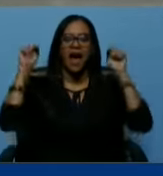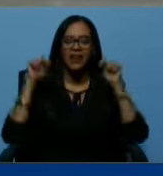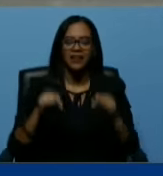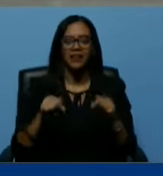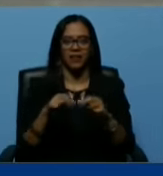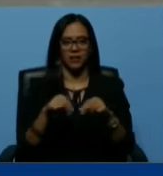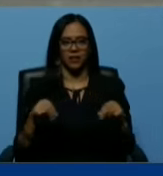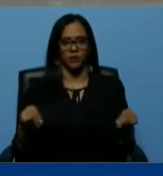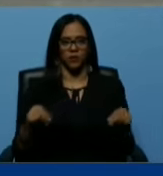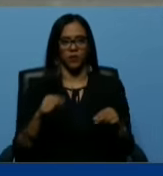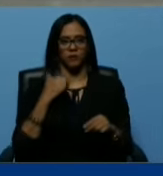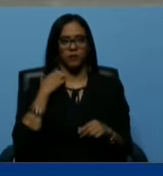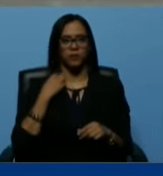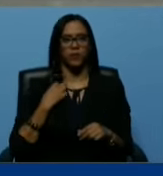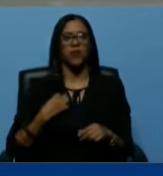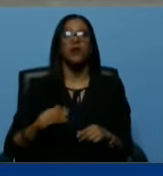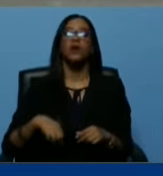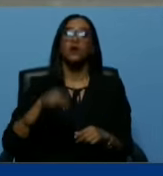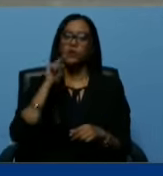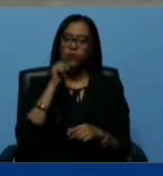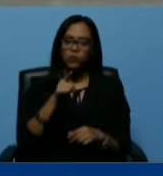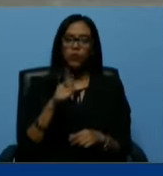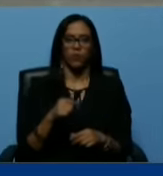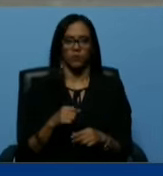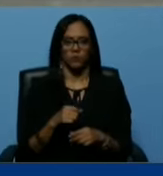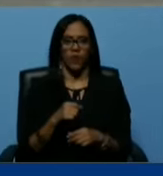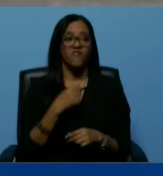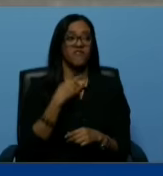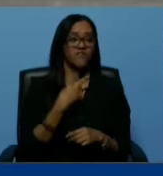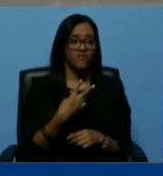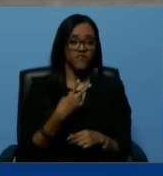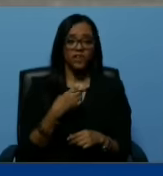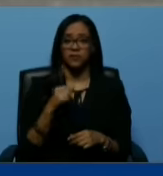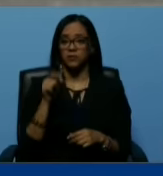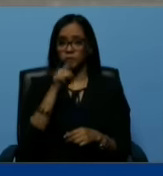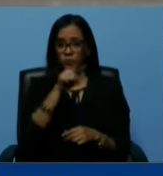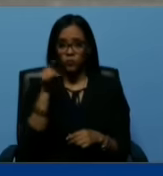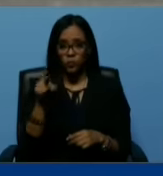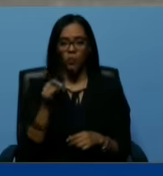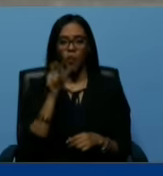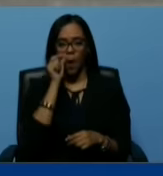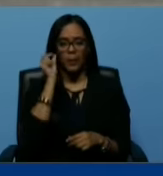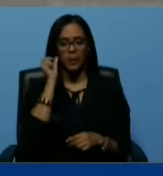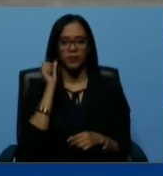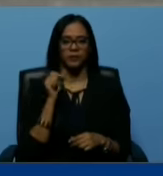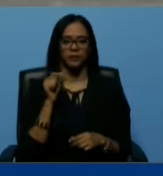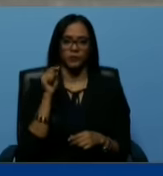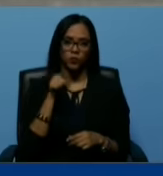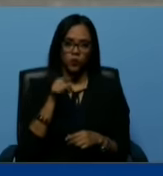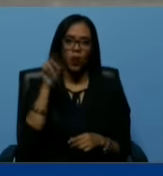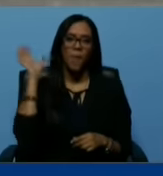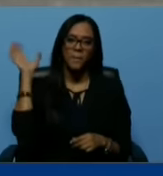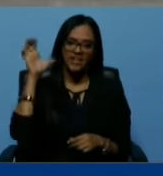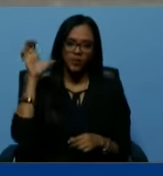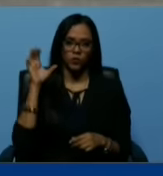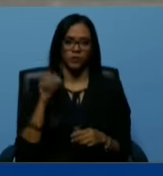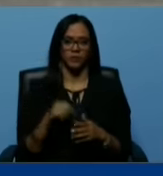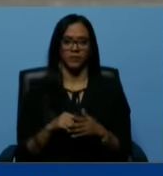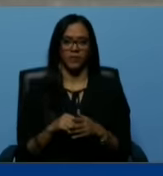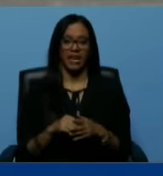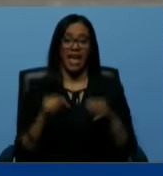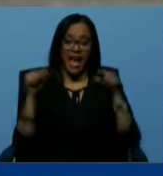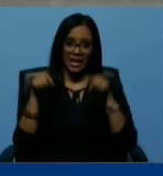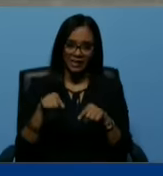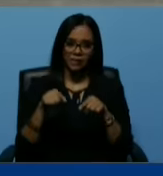territorio. Tu vecina y tu vecino, tu compatriota, allí. Entonces